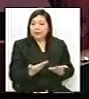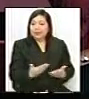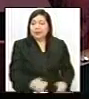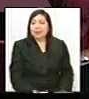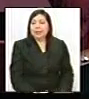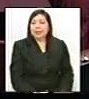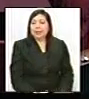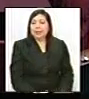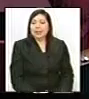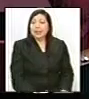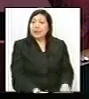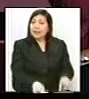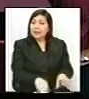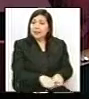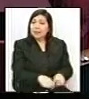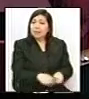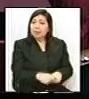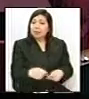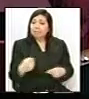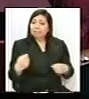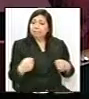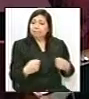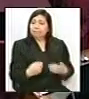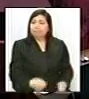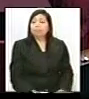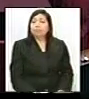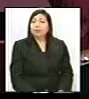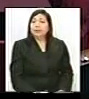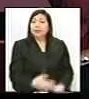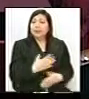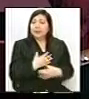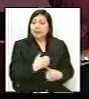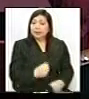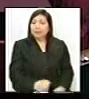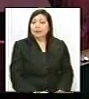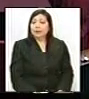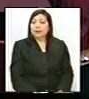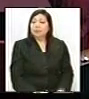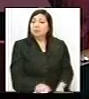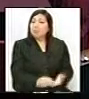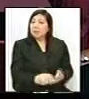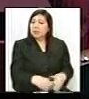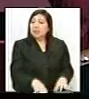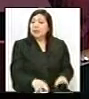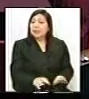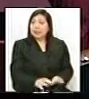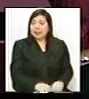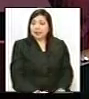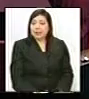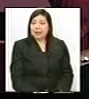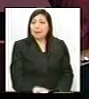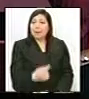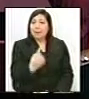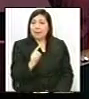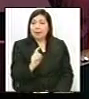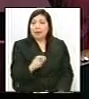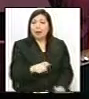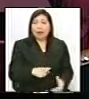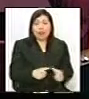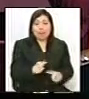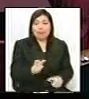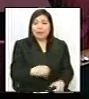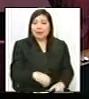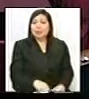y también invertir en el sector salud, un sector fundamental para la